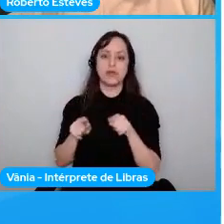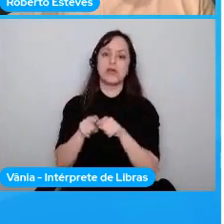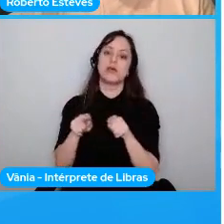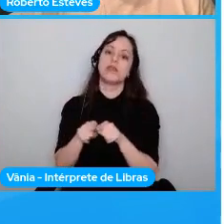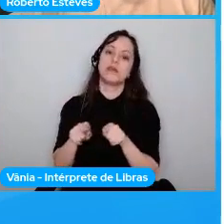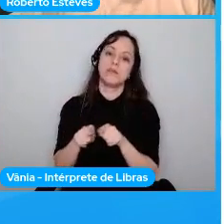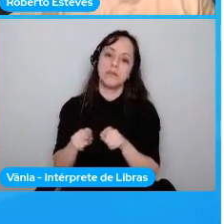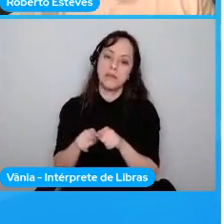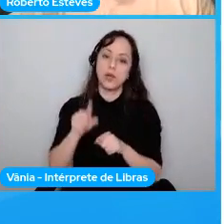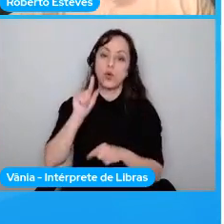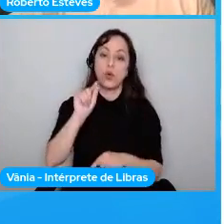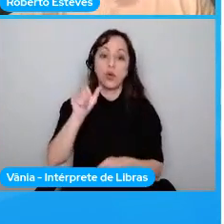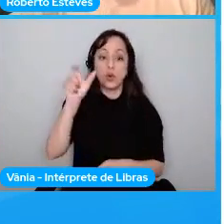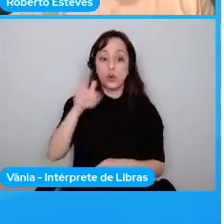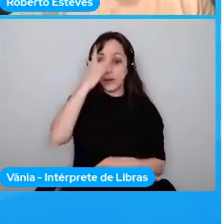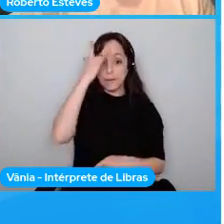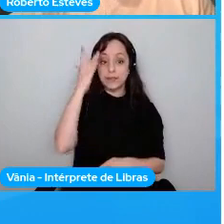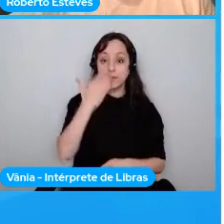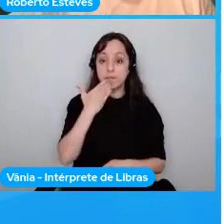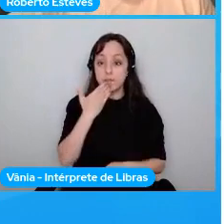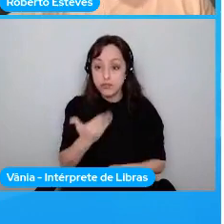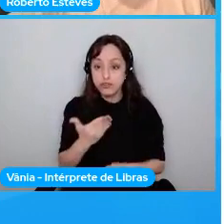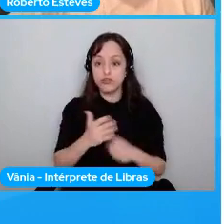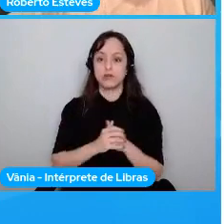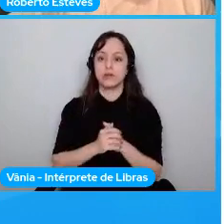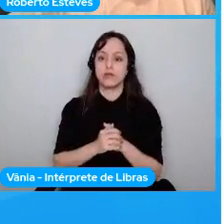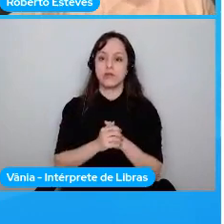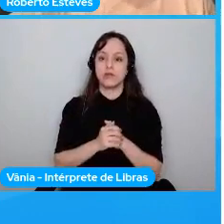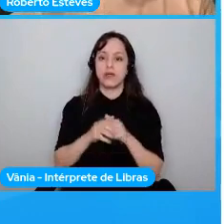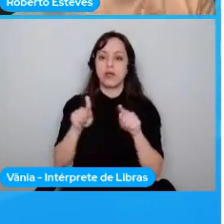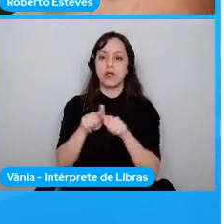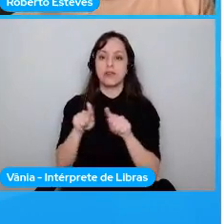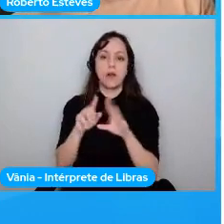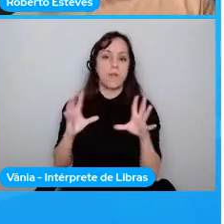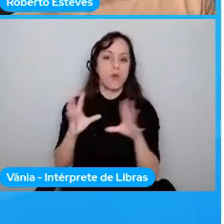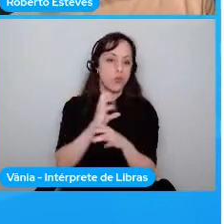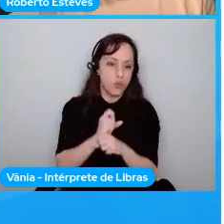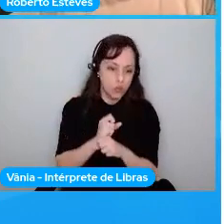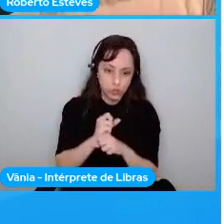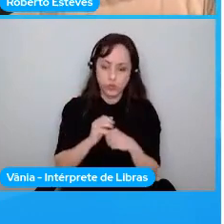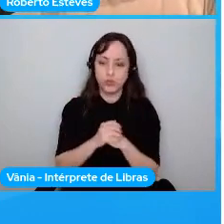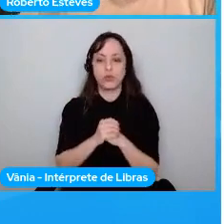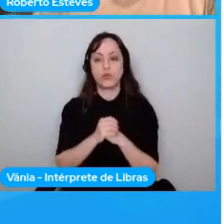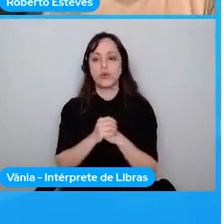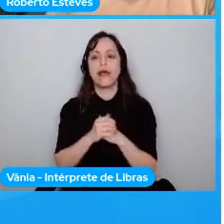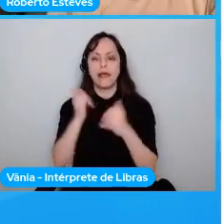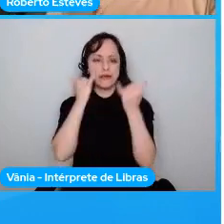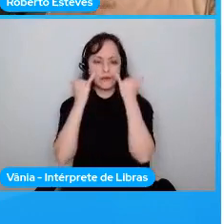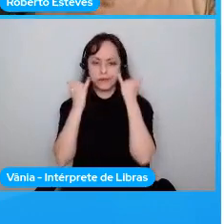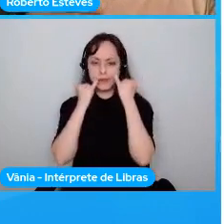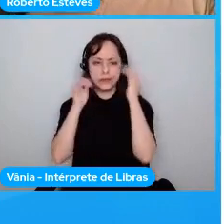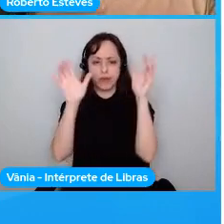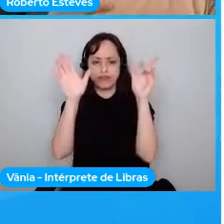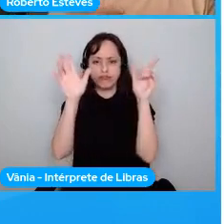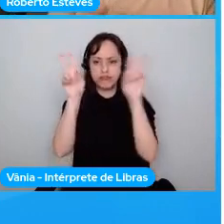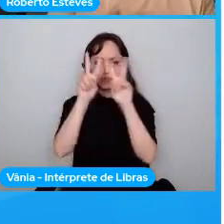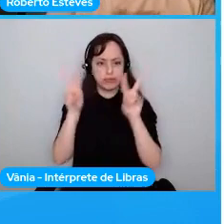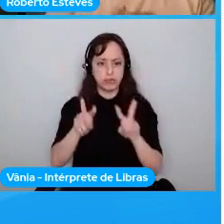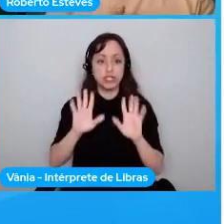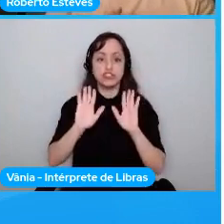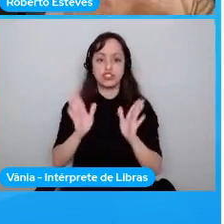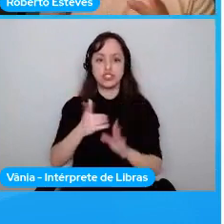los solicitantes, el RUC, tengo los montos, tengo toda la información que analizamos ya en